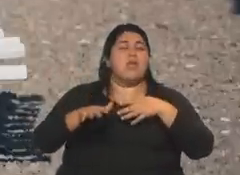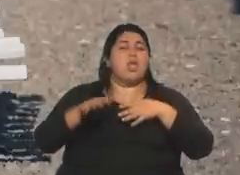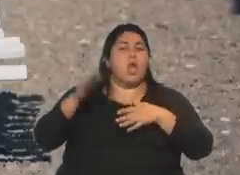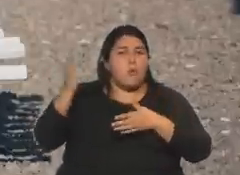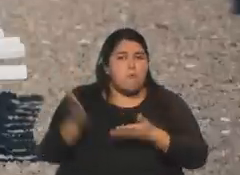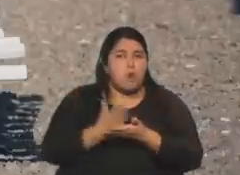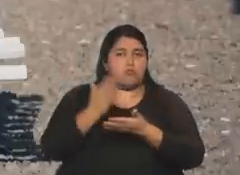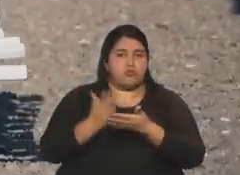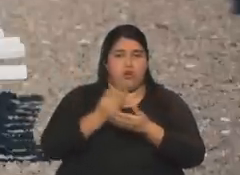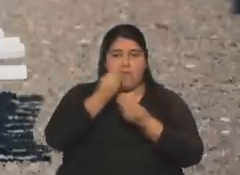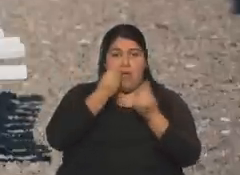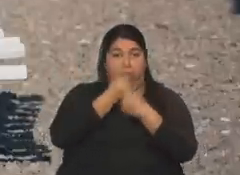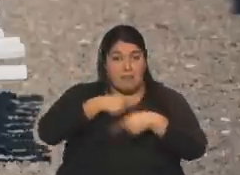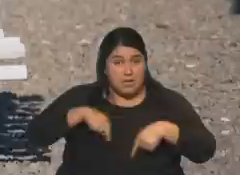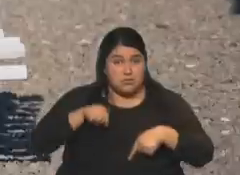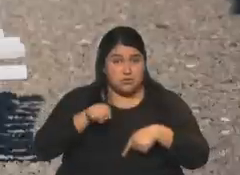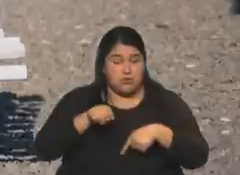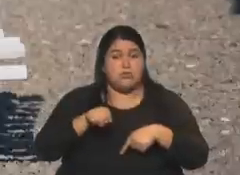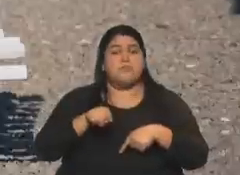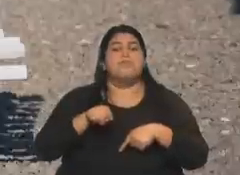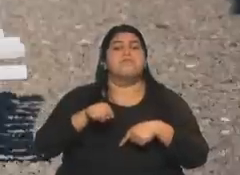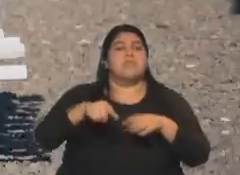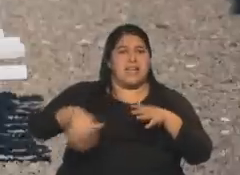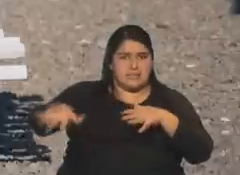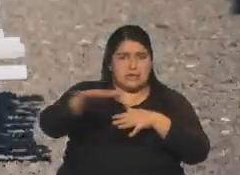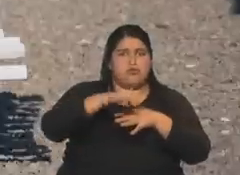alimentos el sector aporta